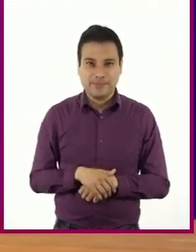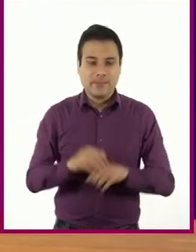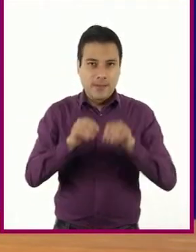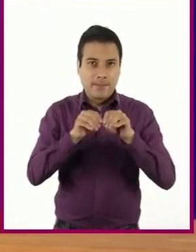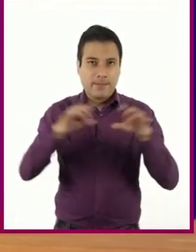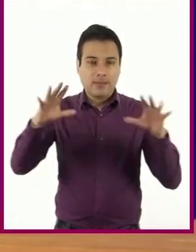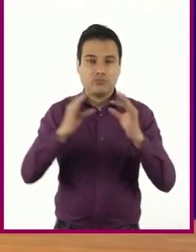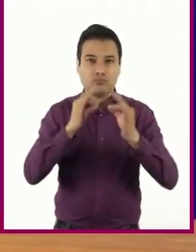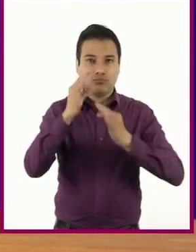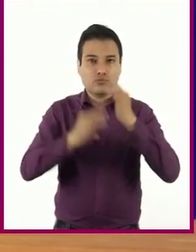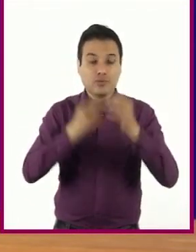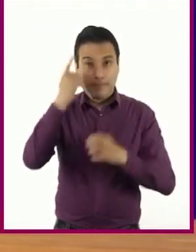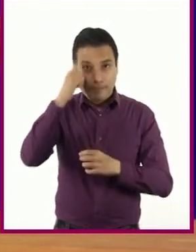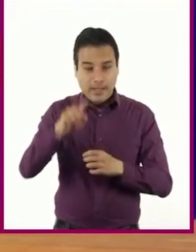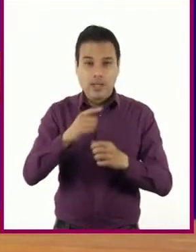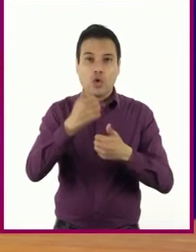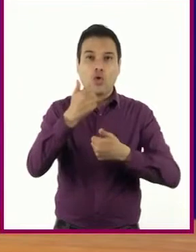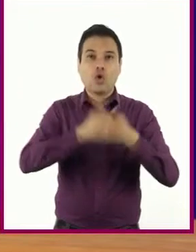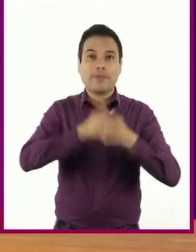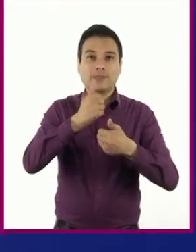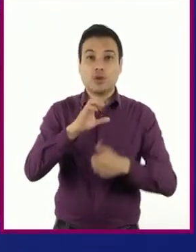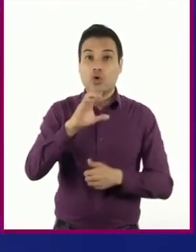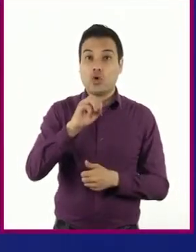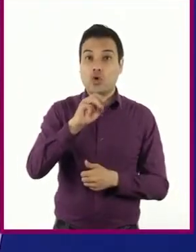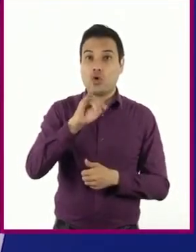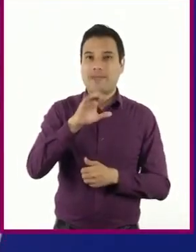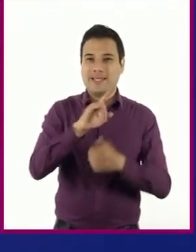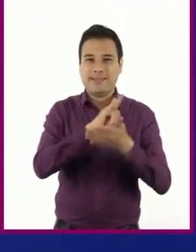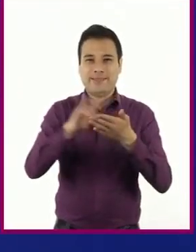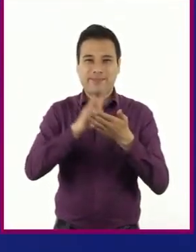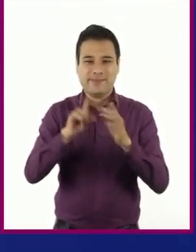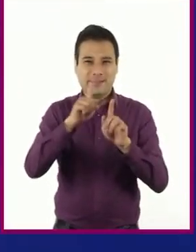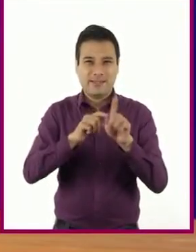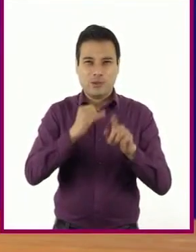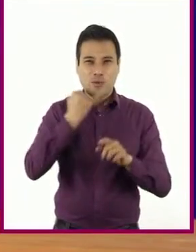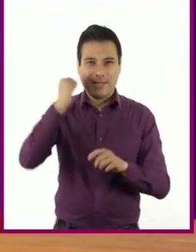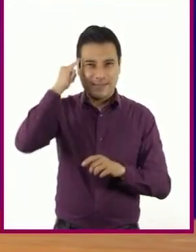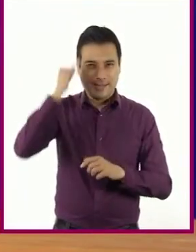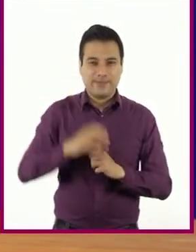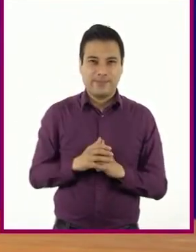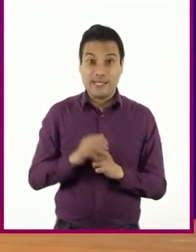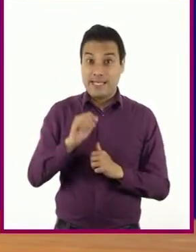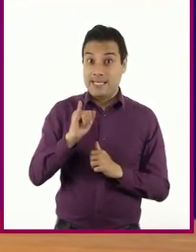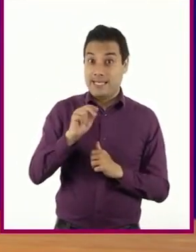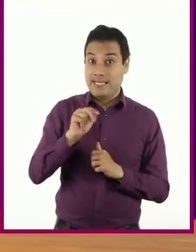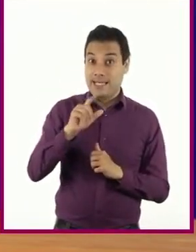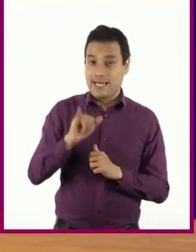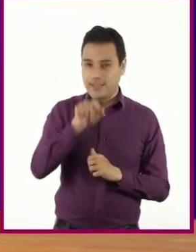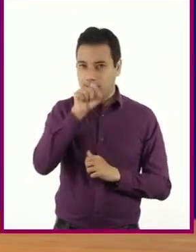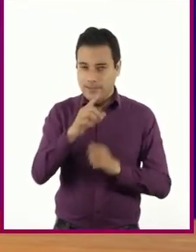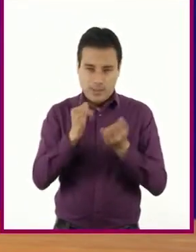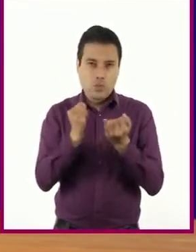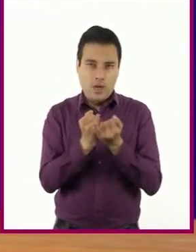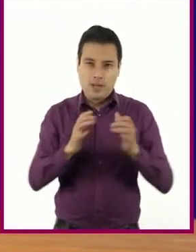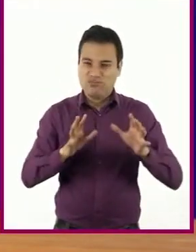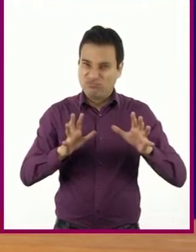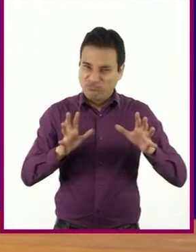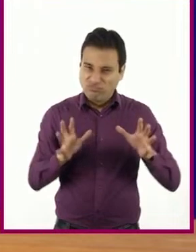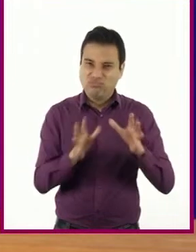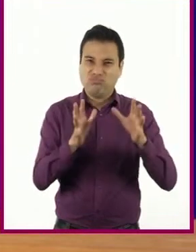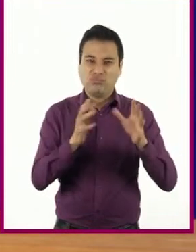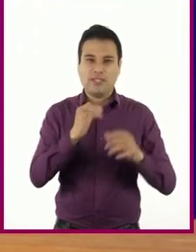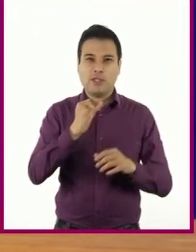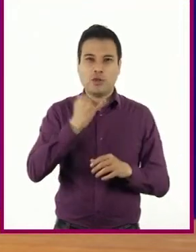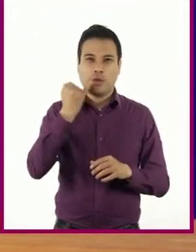un concurso de ediciones de cómics en lenguas indígenas. Desde siempre el INALI ha buscado impulsar y valorar las riquezas de la